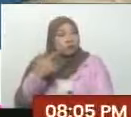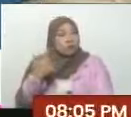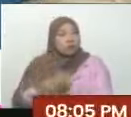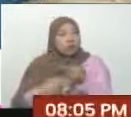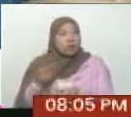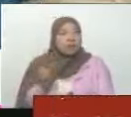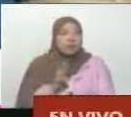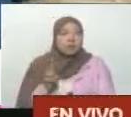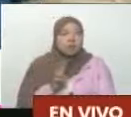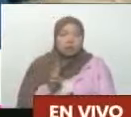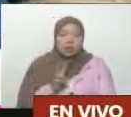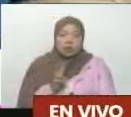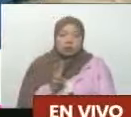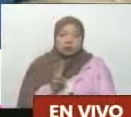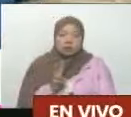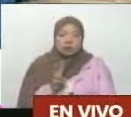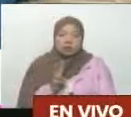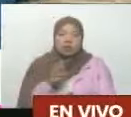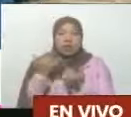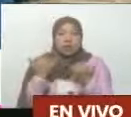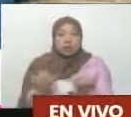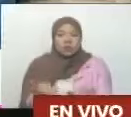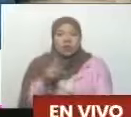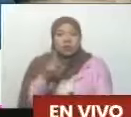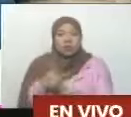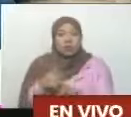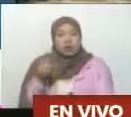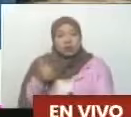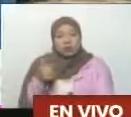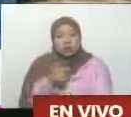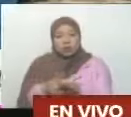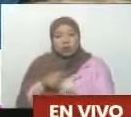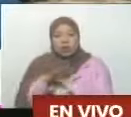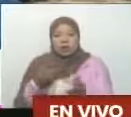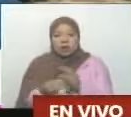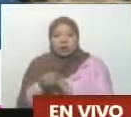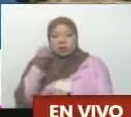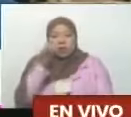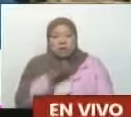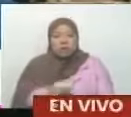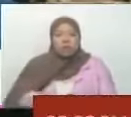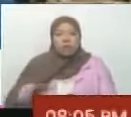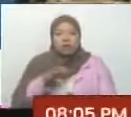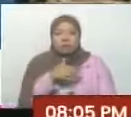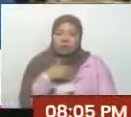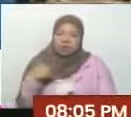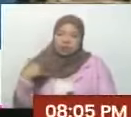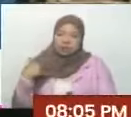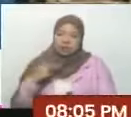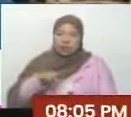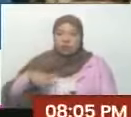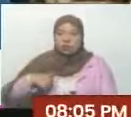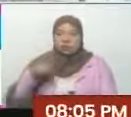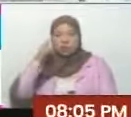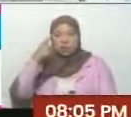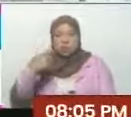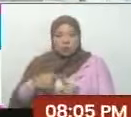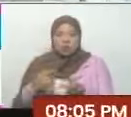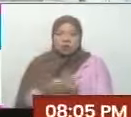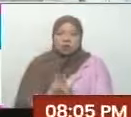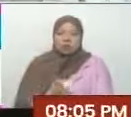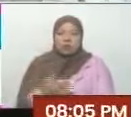María Antonieta. Ya el 1x10 del buen gobierno es el cambio que el pueblo quiere. Nosotros no somos promesas